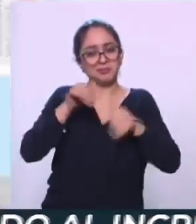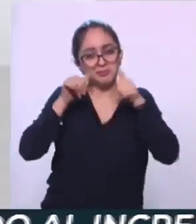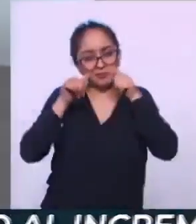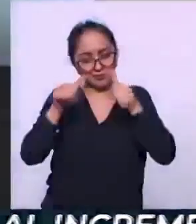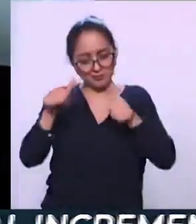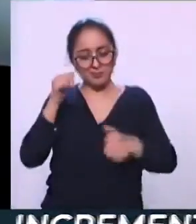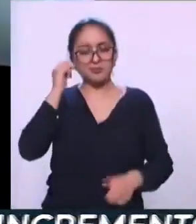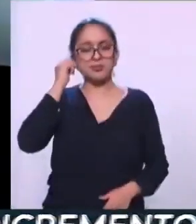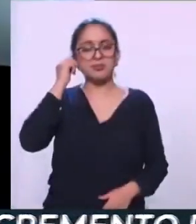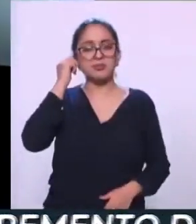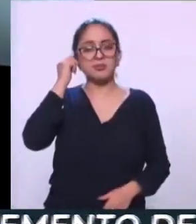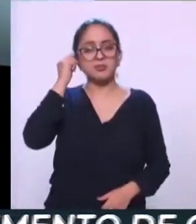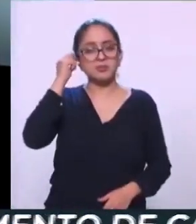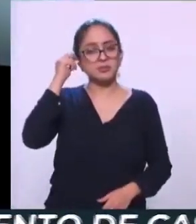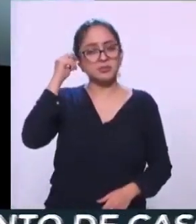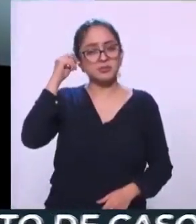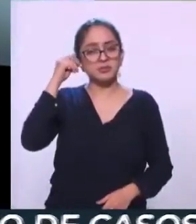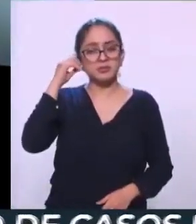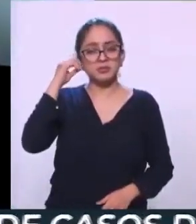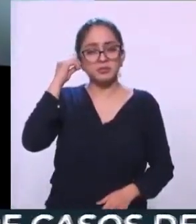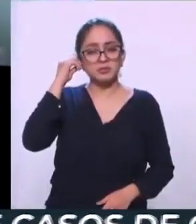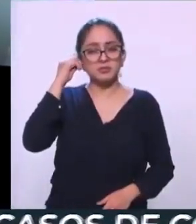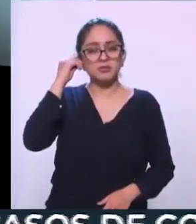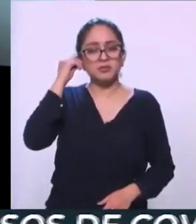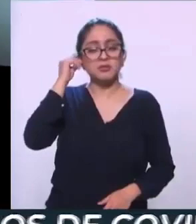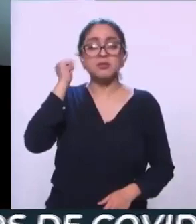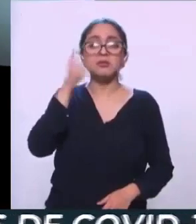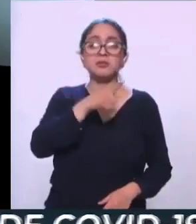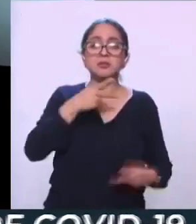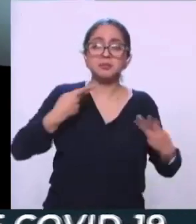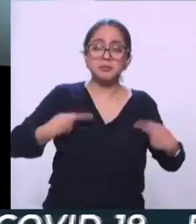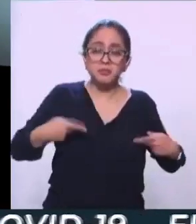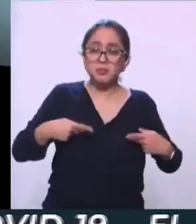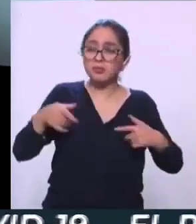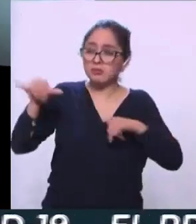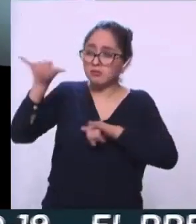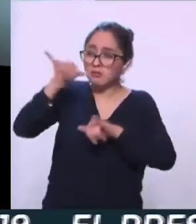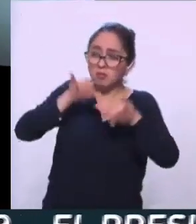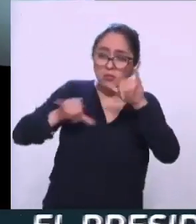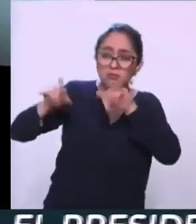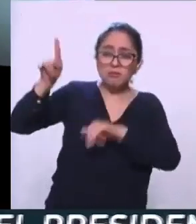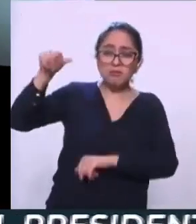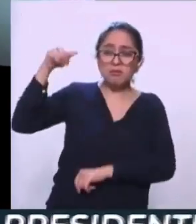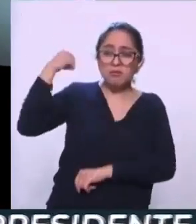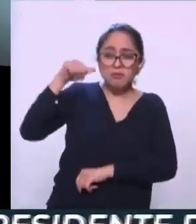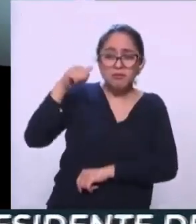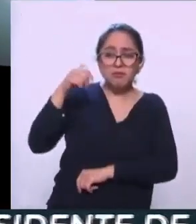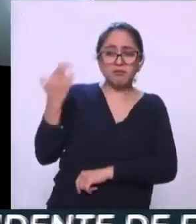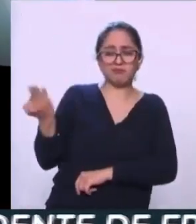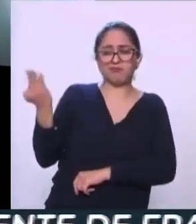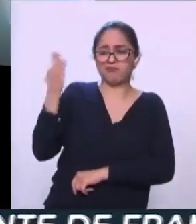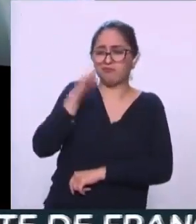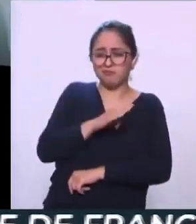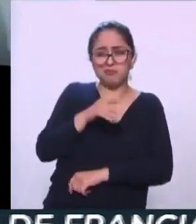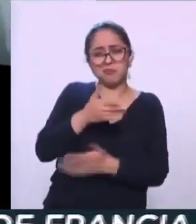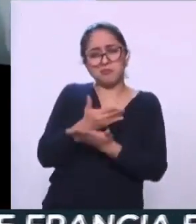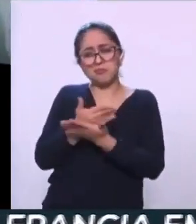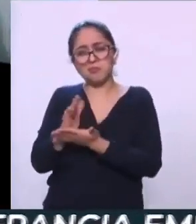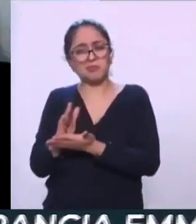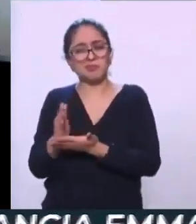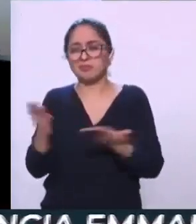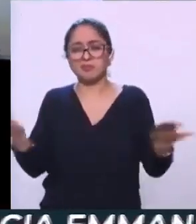falso que se excluya de la vacuna de COVID-19 al personal de laboratorios en Acapulco. Esta está una noticia falsa muy